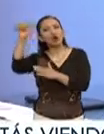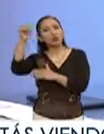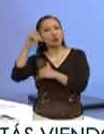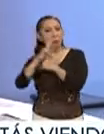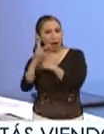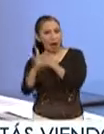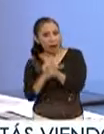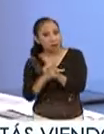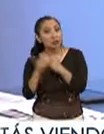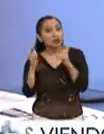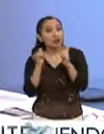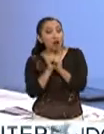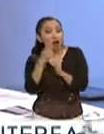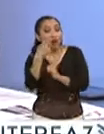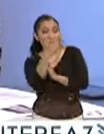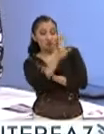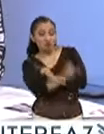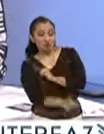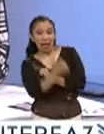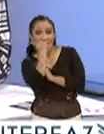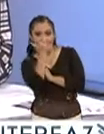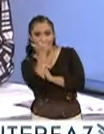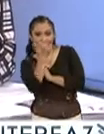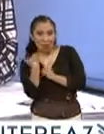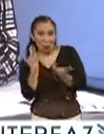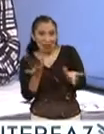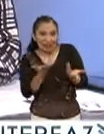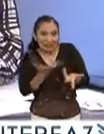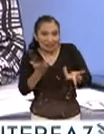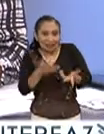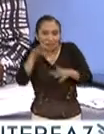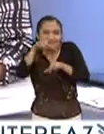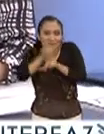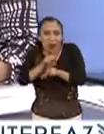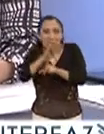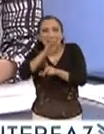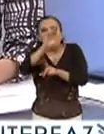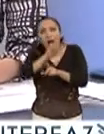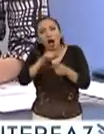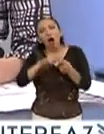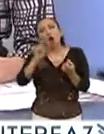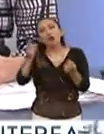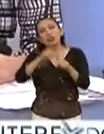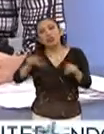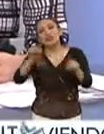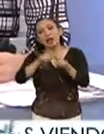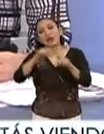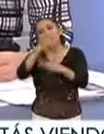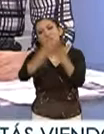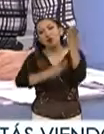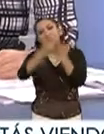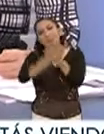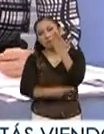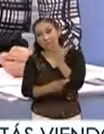otra parte del mundo a través de un estudiante que logró hacerlo, que logró alcanzarlo a través de una beca o de diferentes